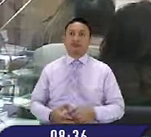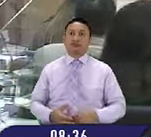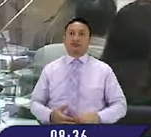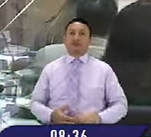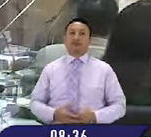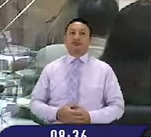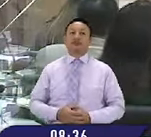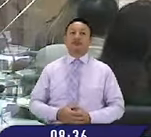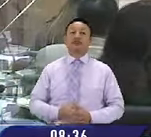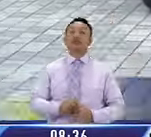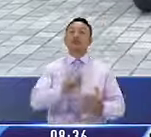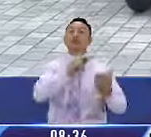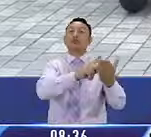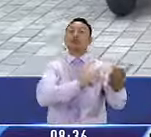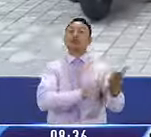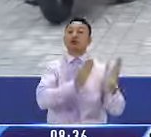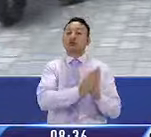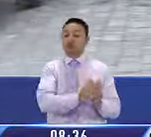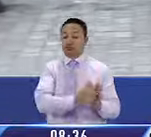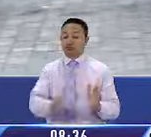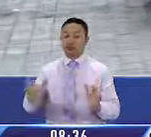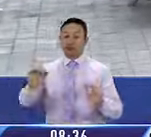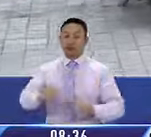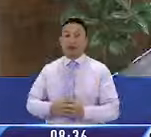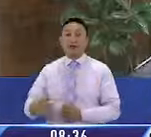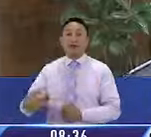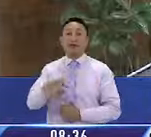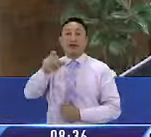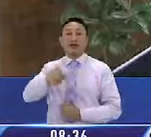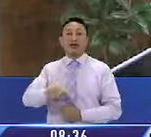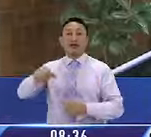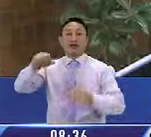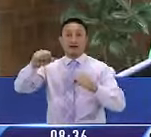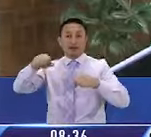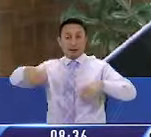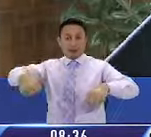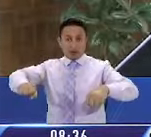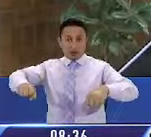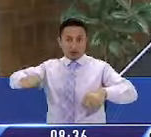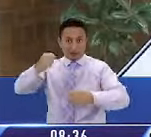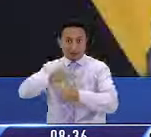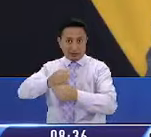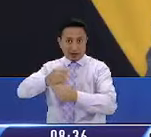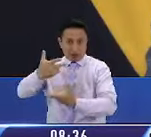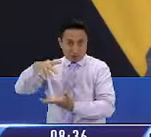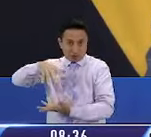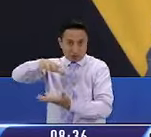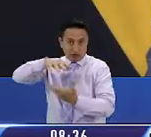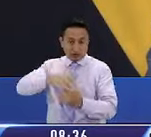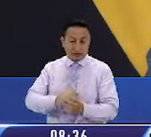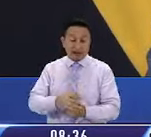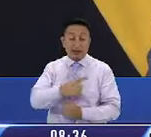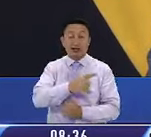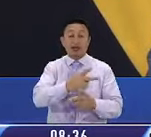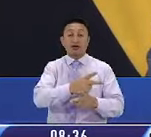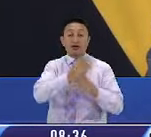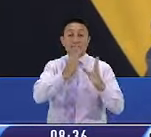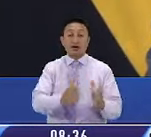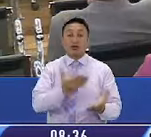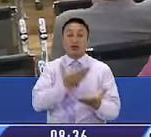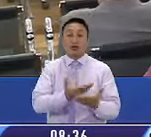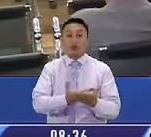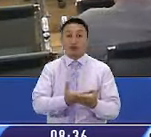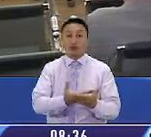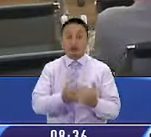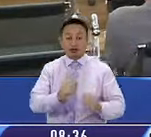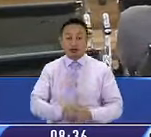El proyecto de ordenanza para la regulación de los delivery es una iniciativa de la concejala Analía Ledesma desde el 2020 y se unificó con la